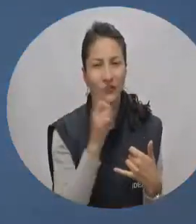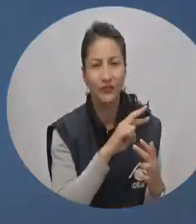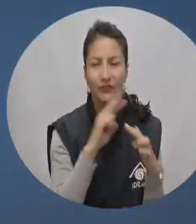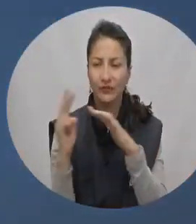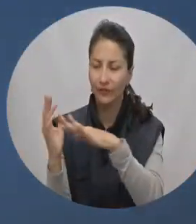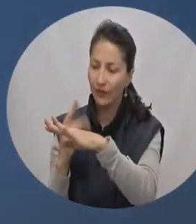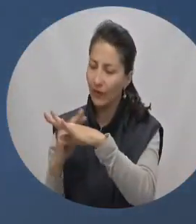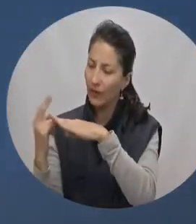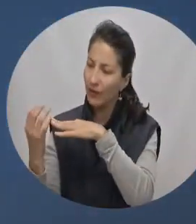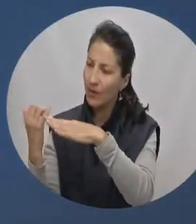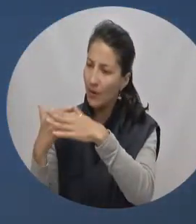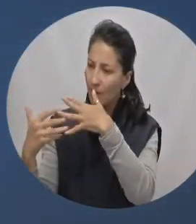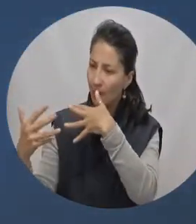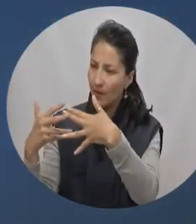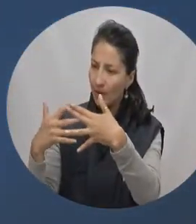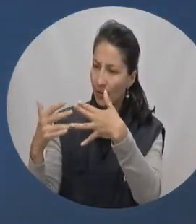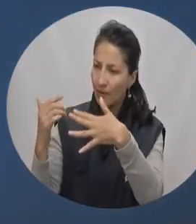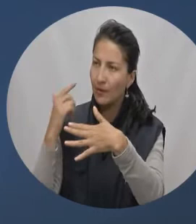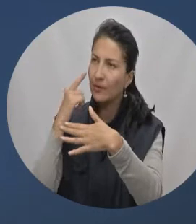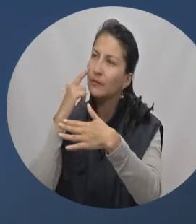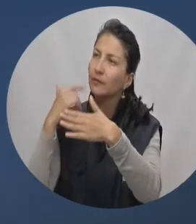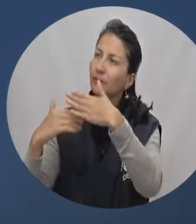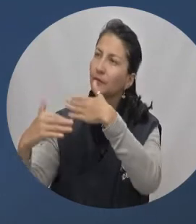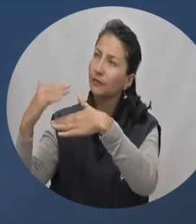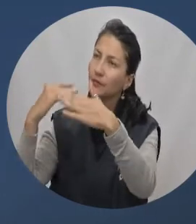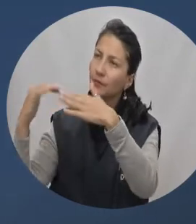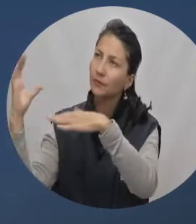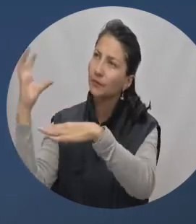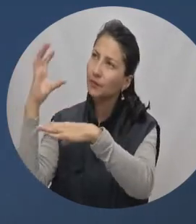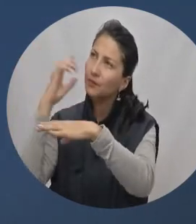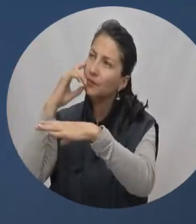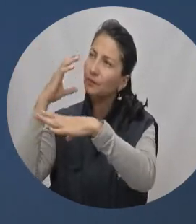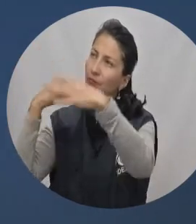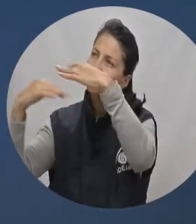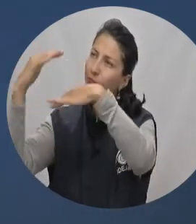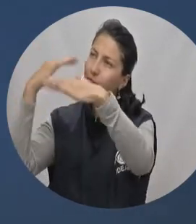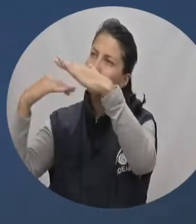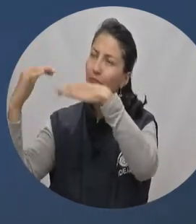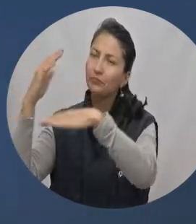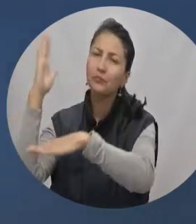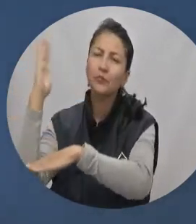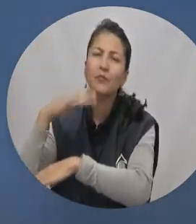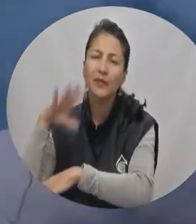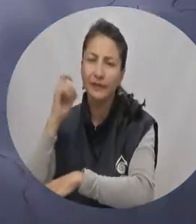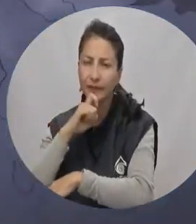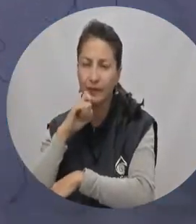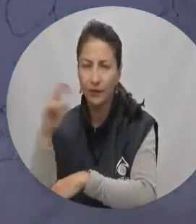En San Andrés y Providencia también se espera ver alguna nubosidad con tiempo seco.